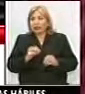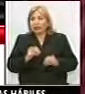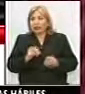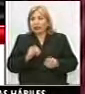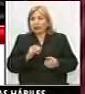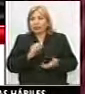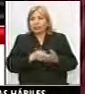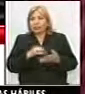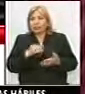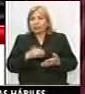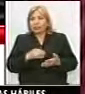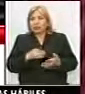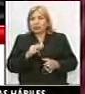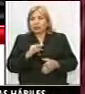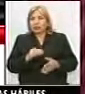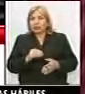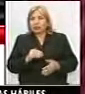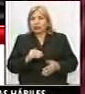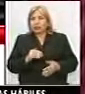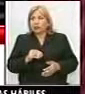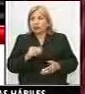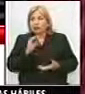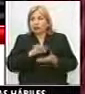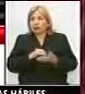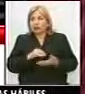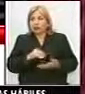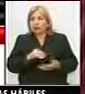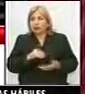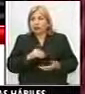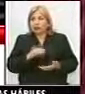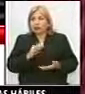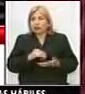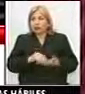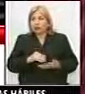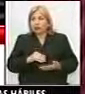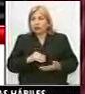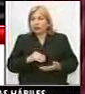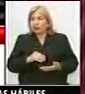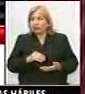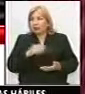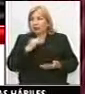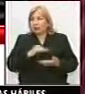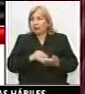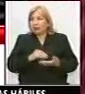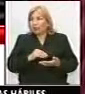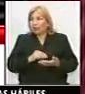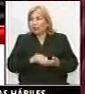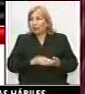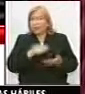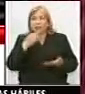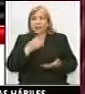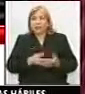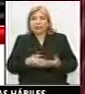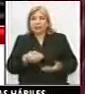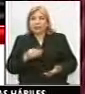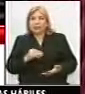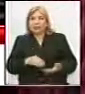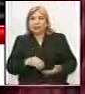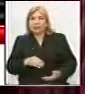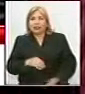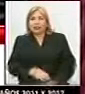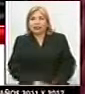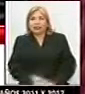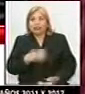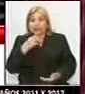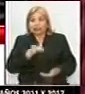más o menos, presidenta, 4.000 soles aproximadamente. Okay. De ahí pasé a ser alcalde del Callao, uh-huh, por el voto